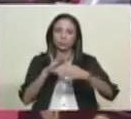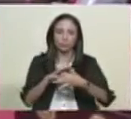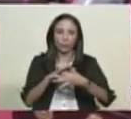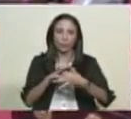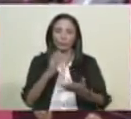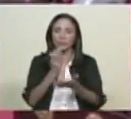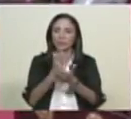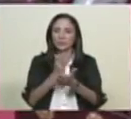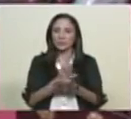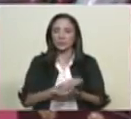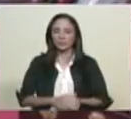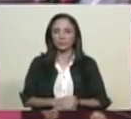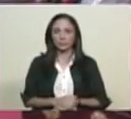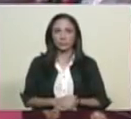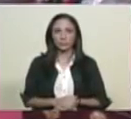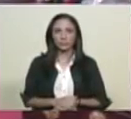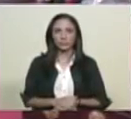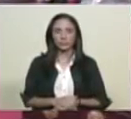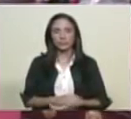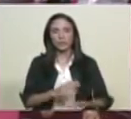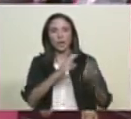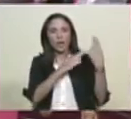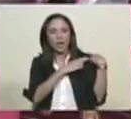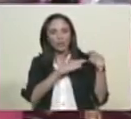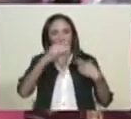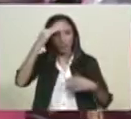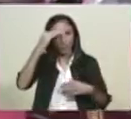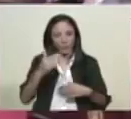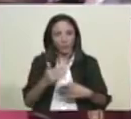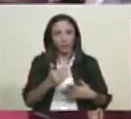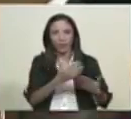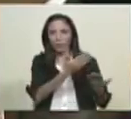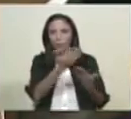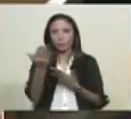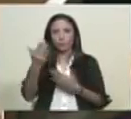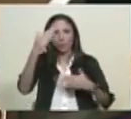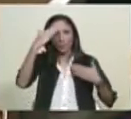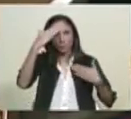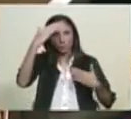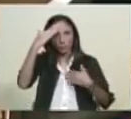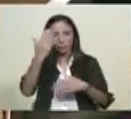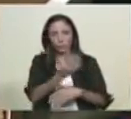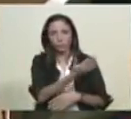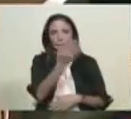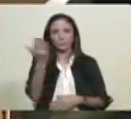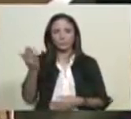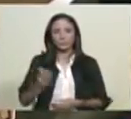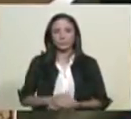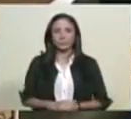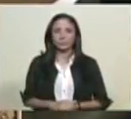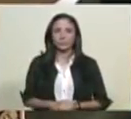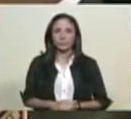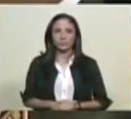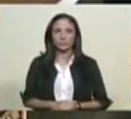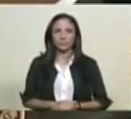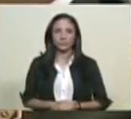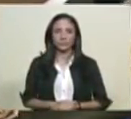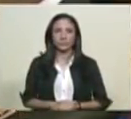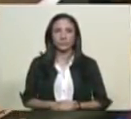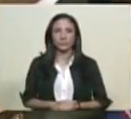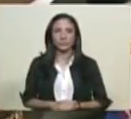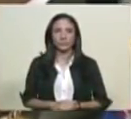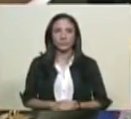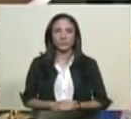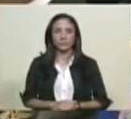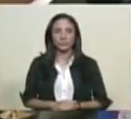general en jefe Padrino López, almirante en jefe Ceballos, mayores generales, almirantes, comandantes de los componentes, Estado